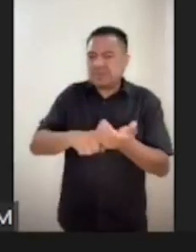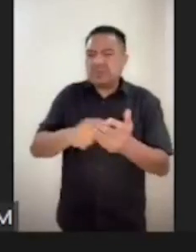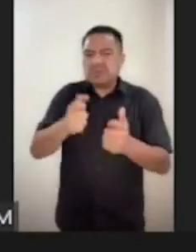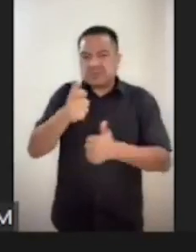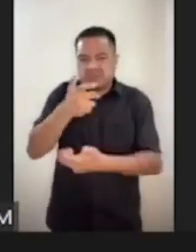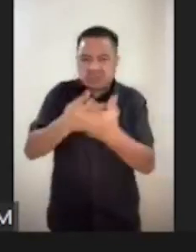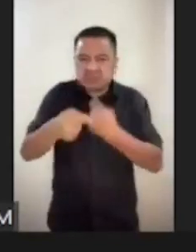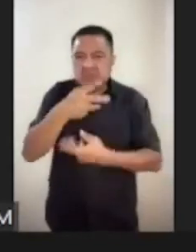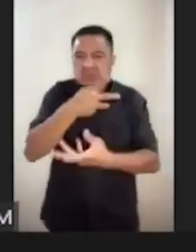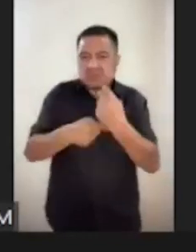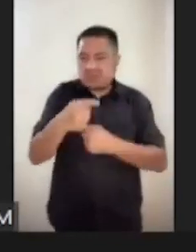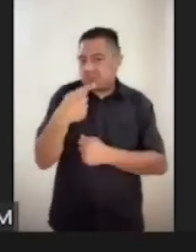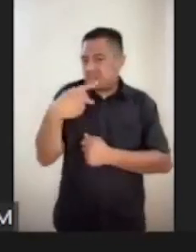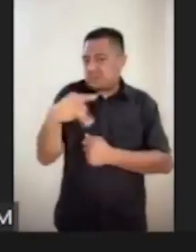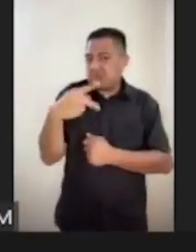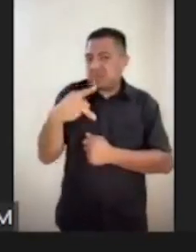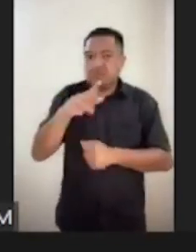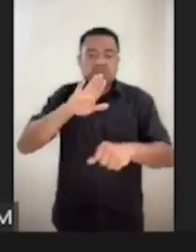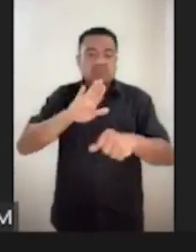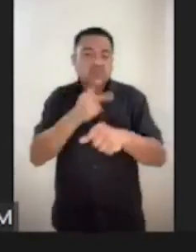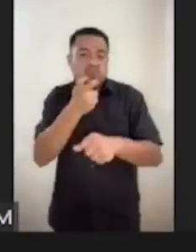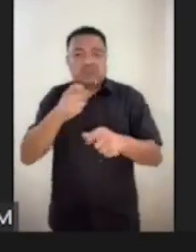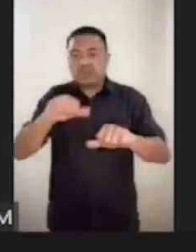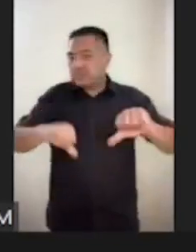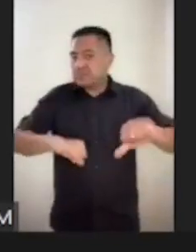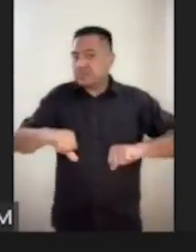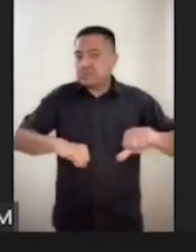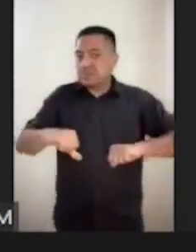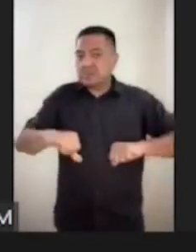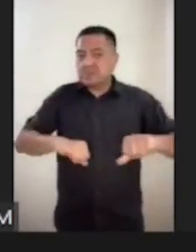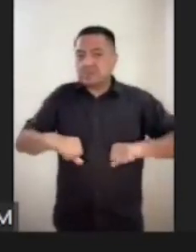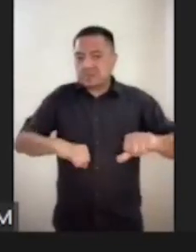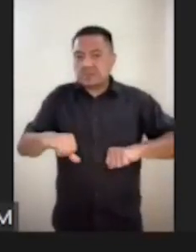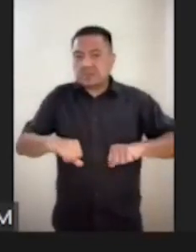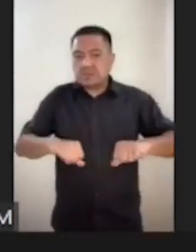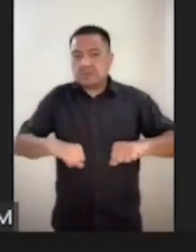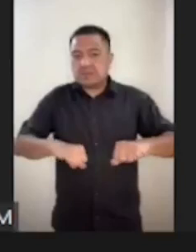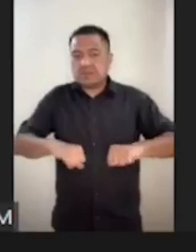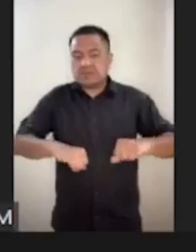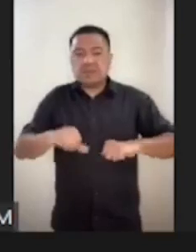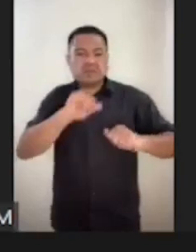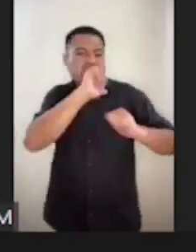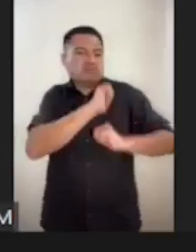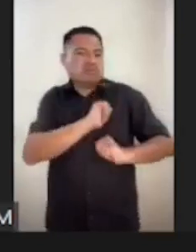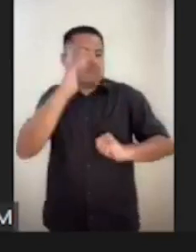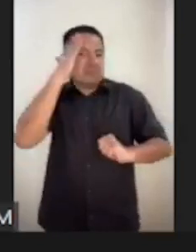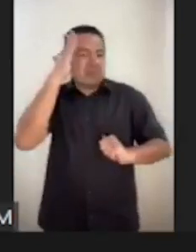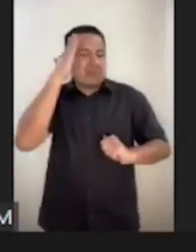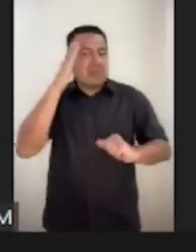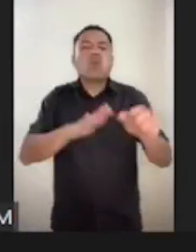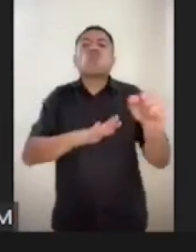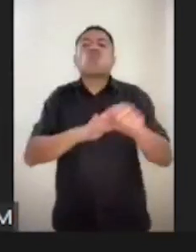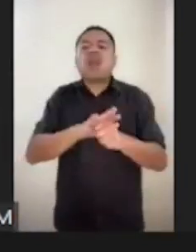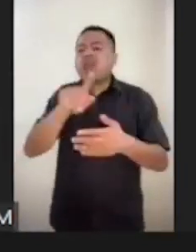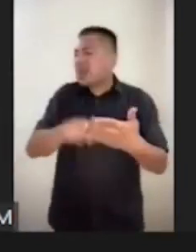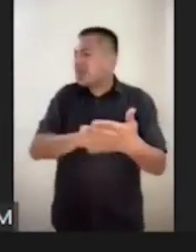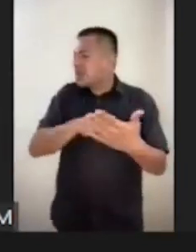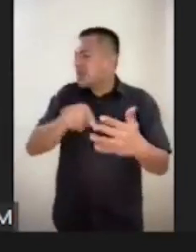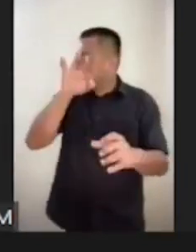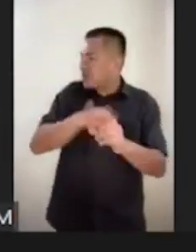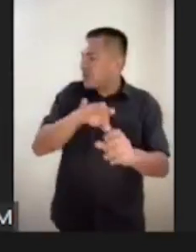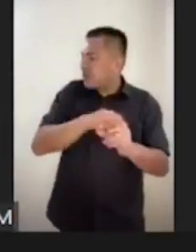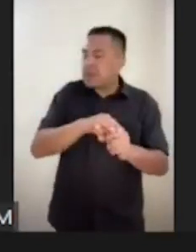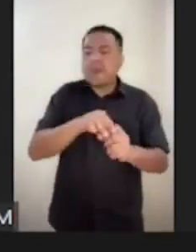económica por el ejercicio de la función pública derivada de un cargo de elección popular, y